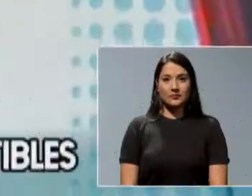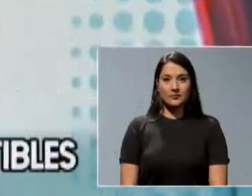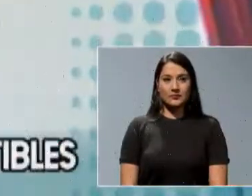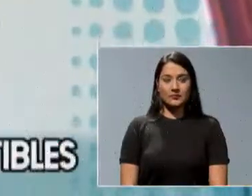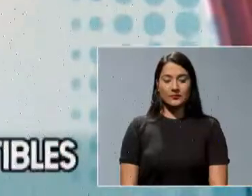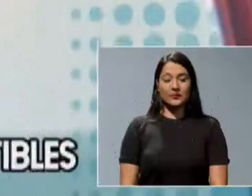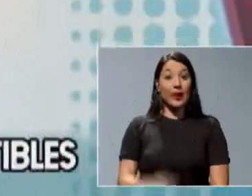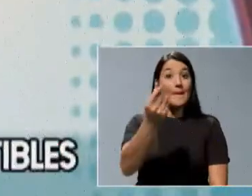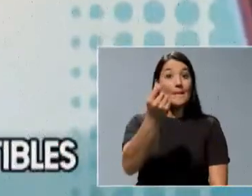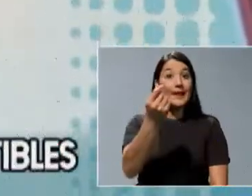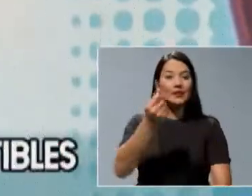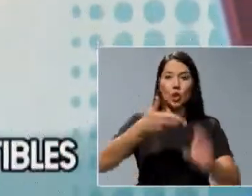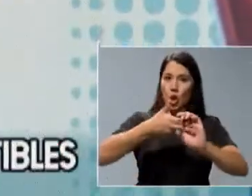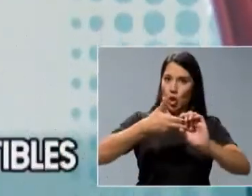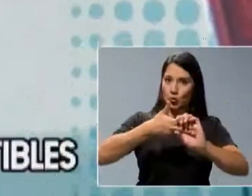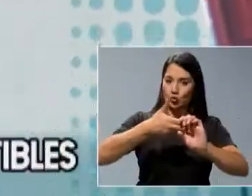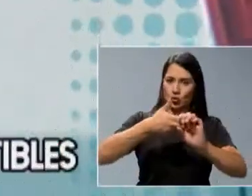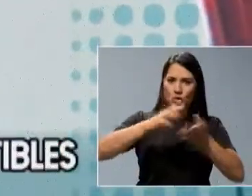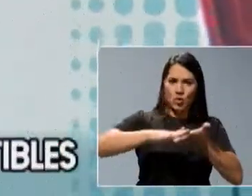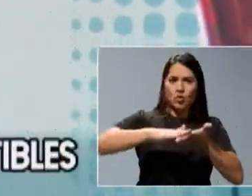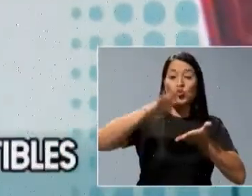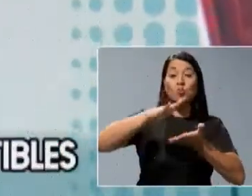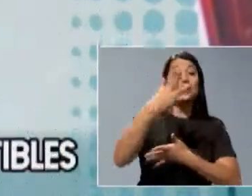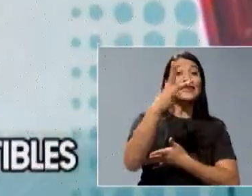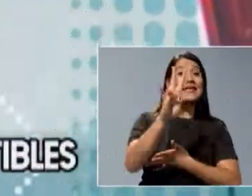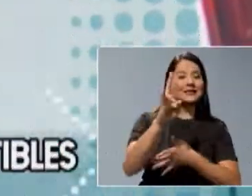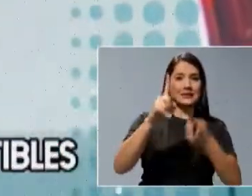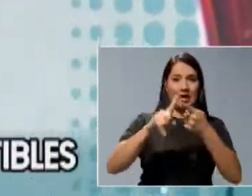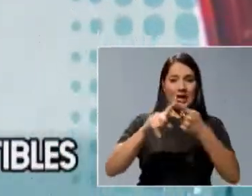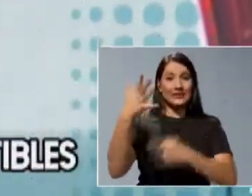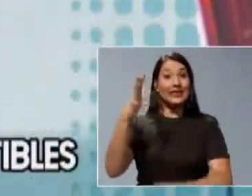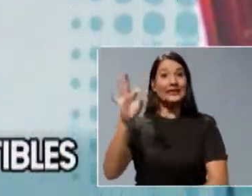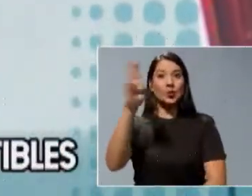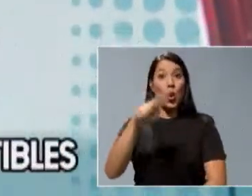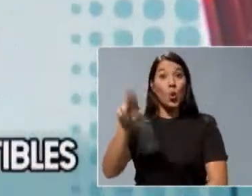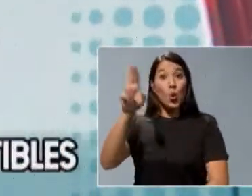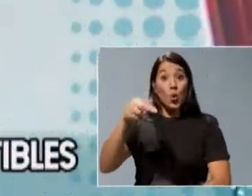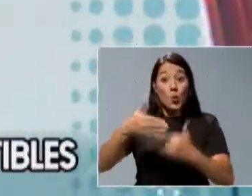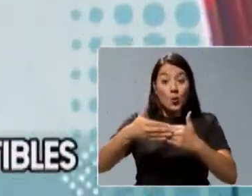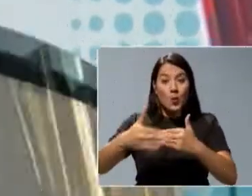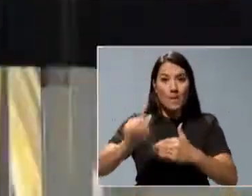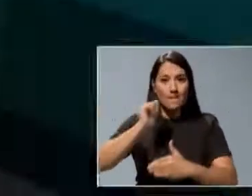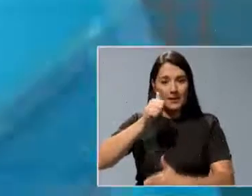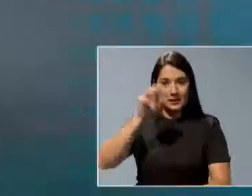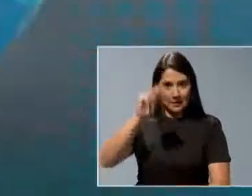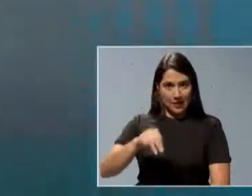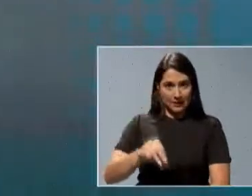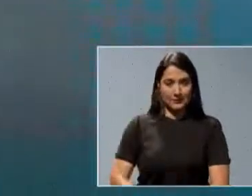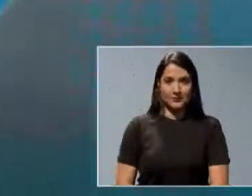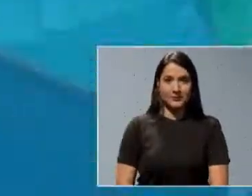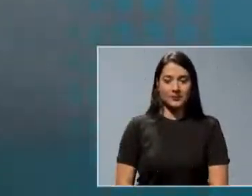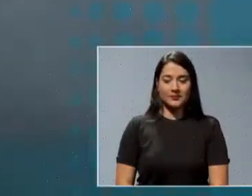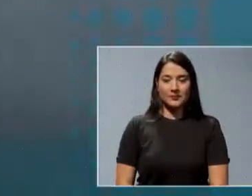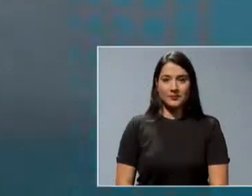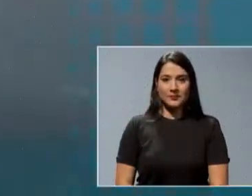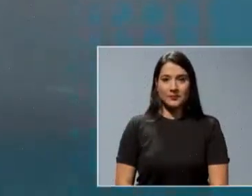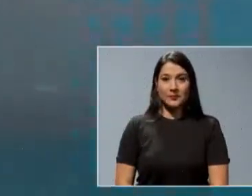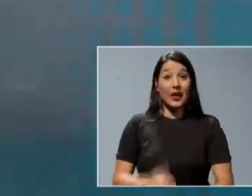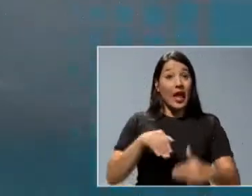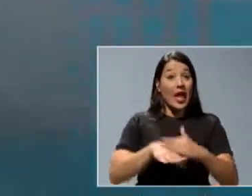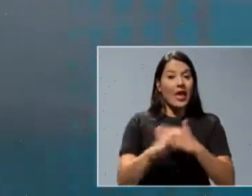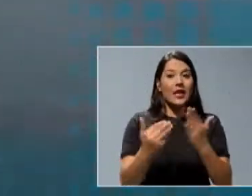El precio de los combustibles aumentará entre 17 y 19 colones a partir de mañana martes. En